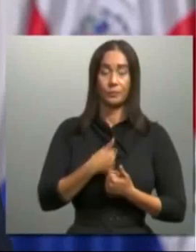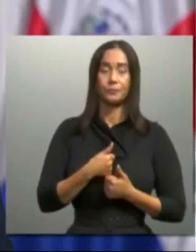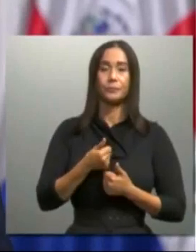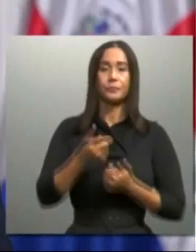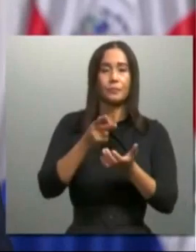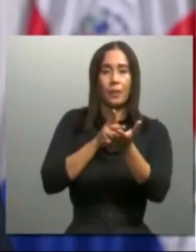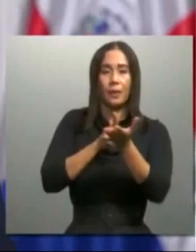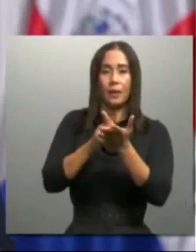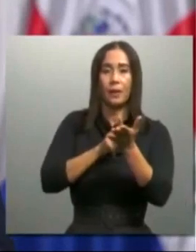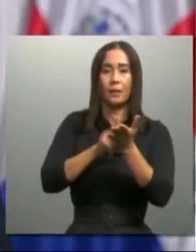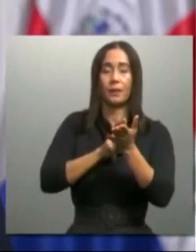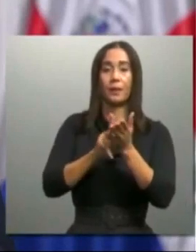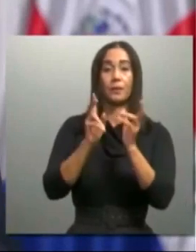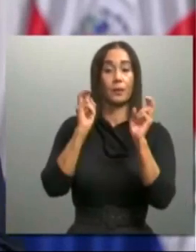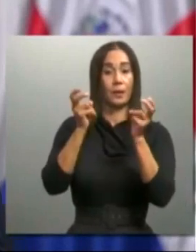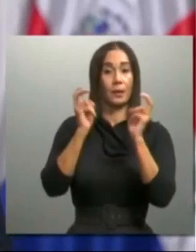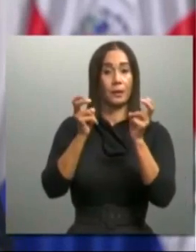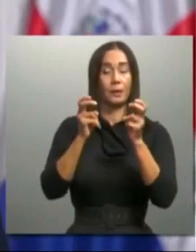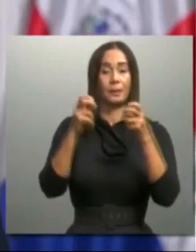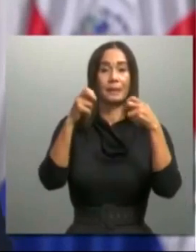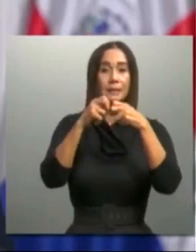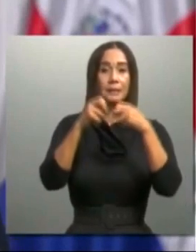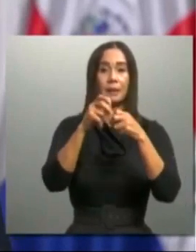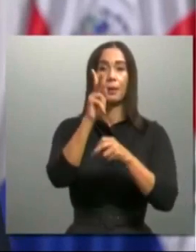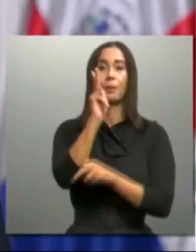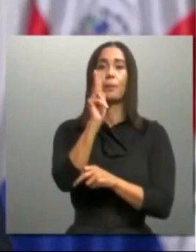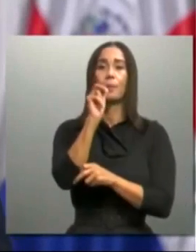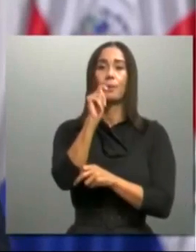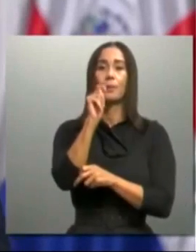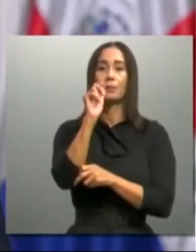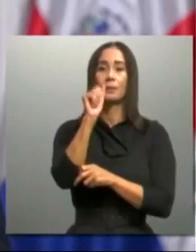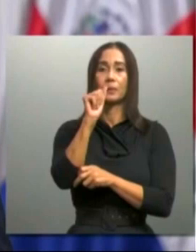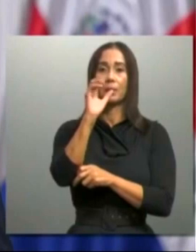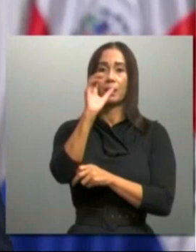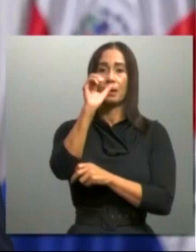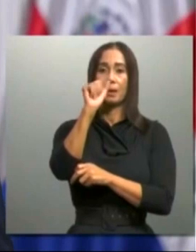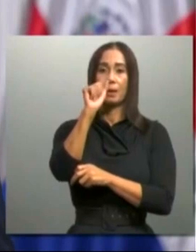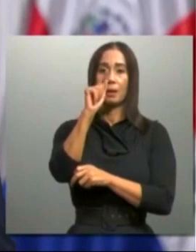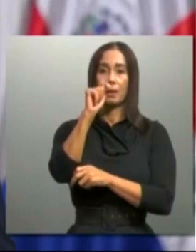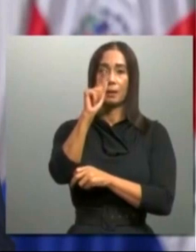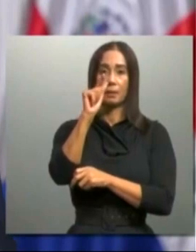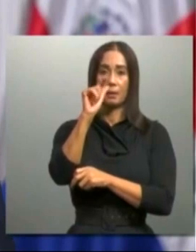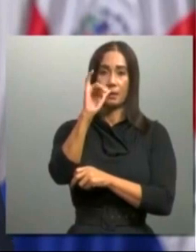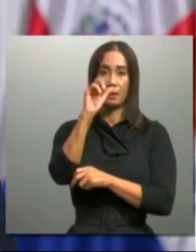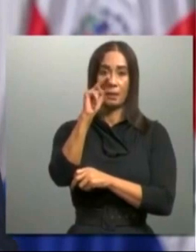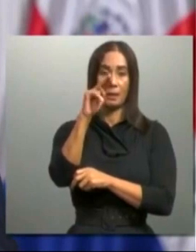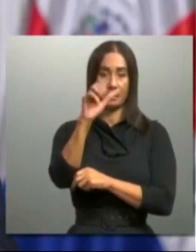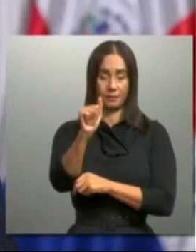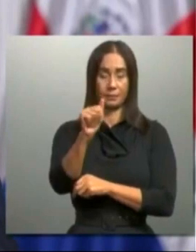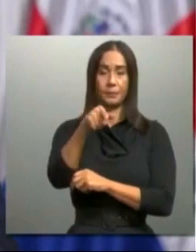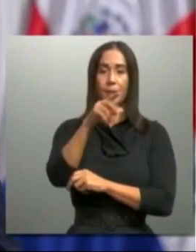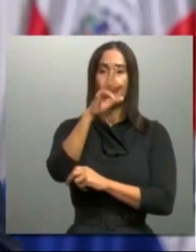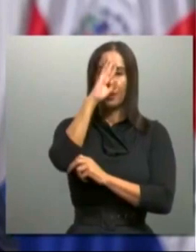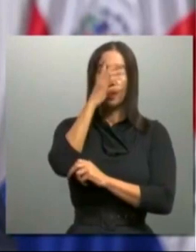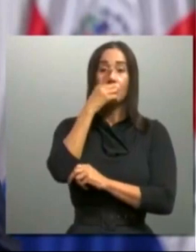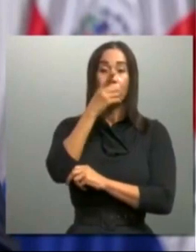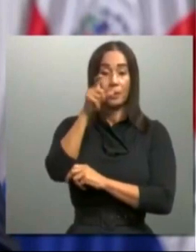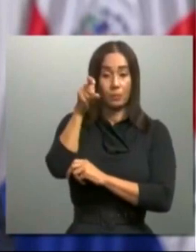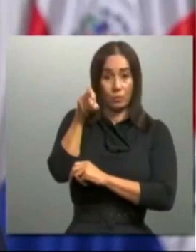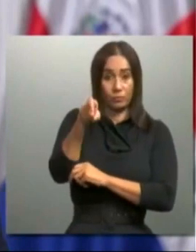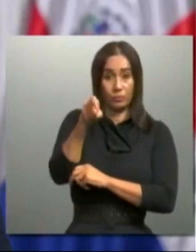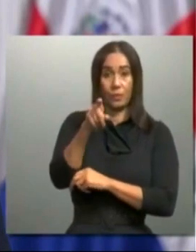entonces van a volver ya con el fideicomiso, con una ley que lo apruebe, con una ley que